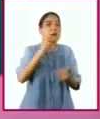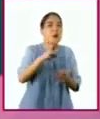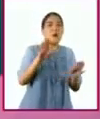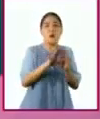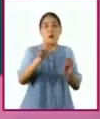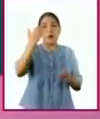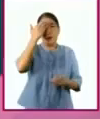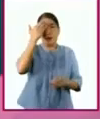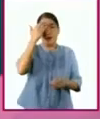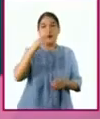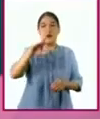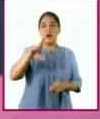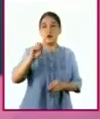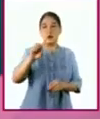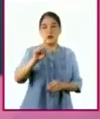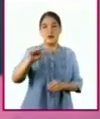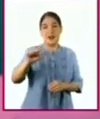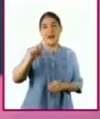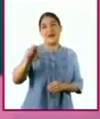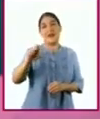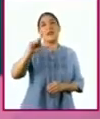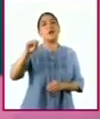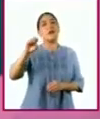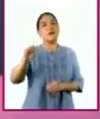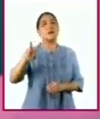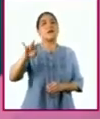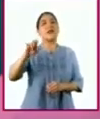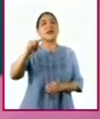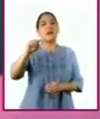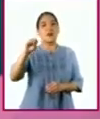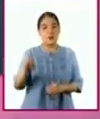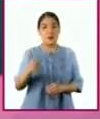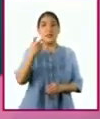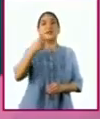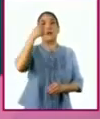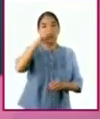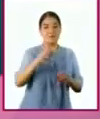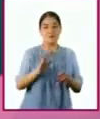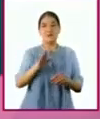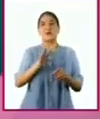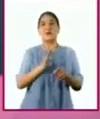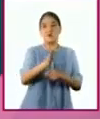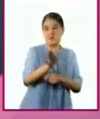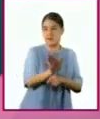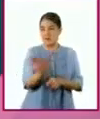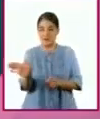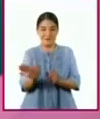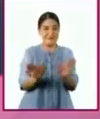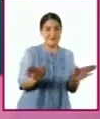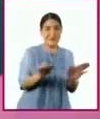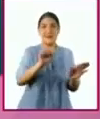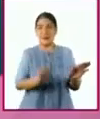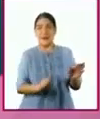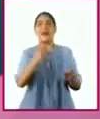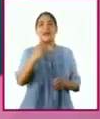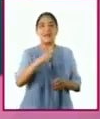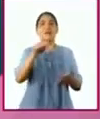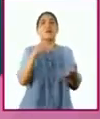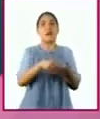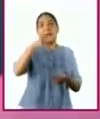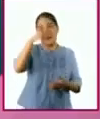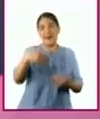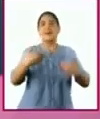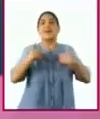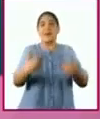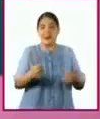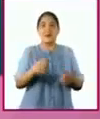conocida como rosa de los vientos, que nos indica cada uno de los puntos cardinales, con la finalidad de identificar en